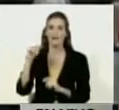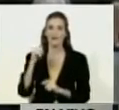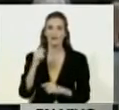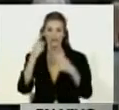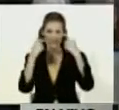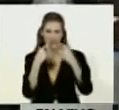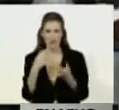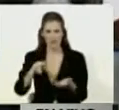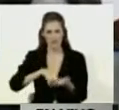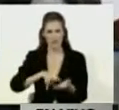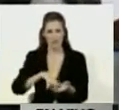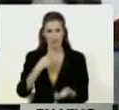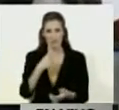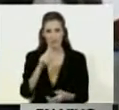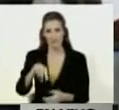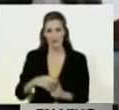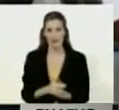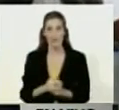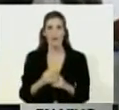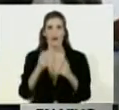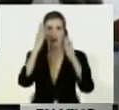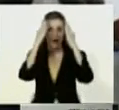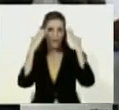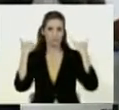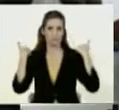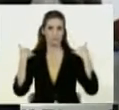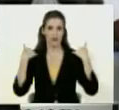veces. Entonces tenía el cabello por acá,